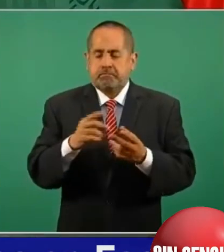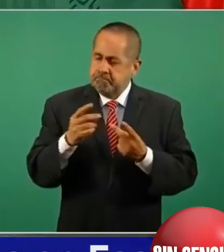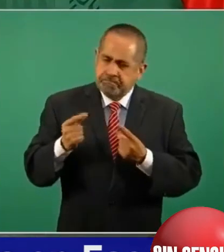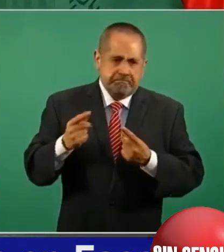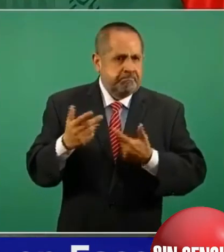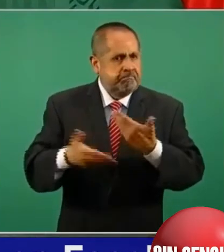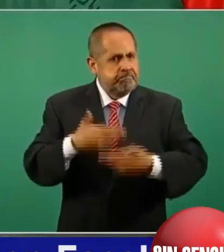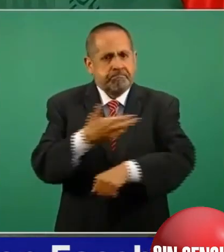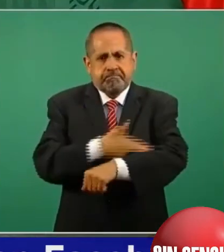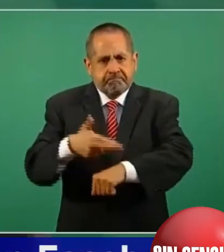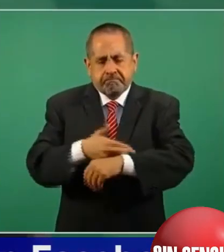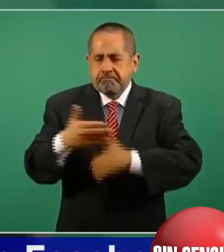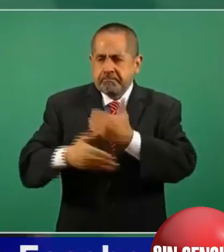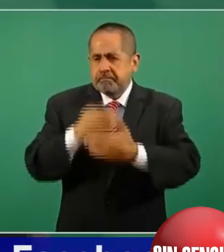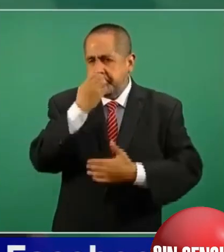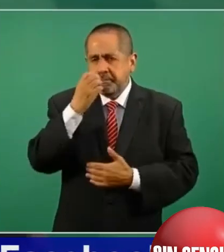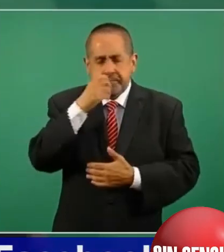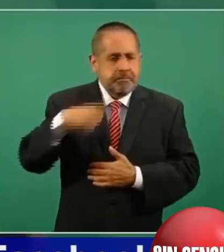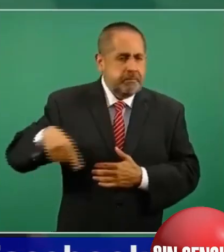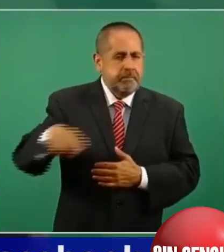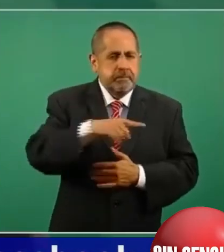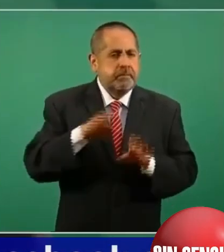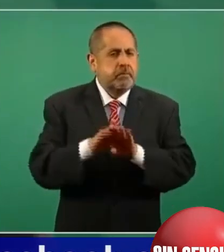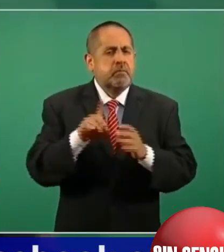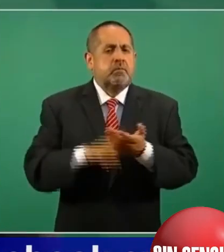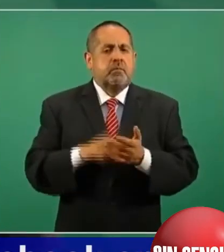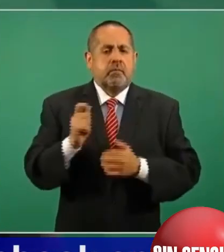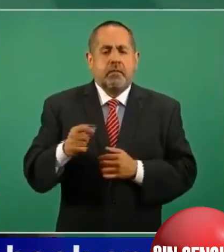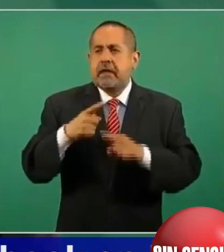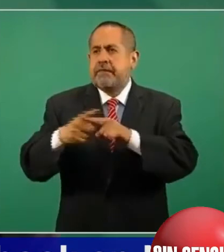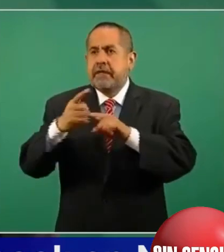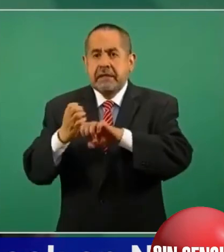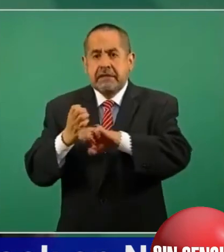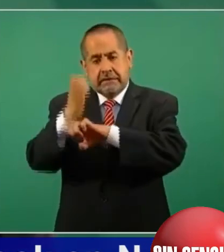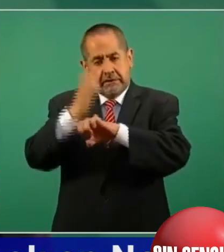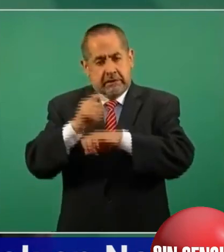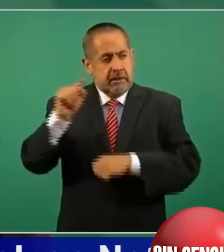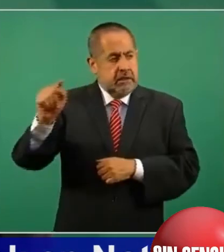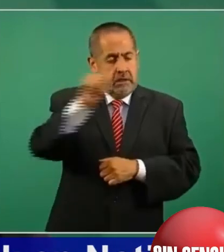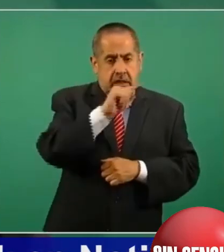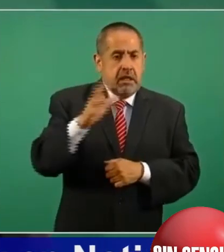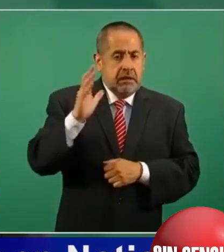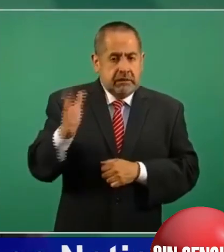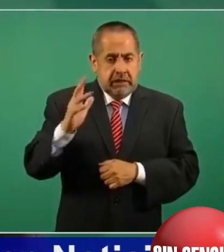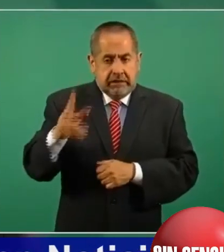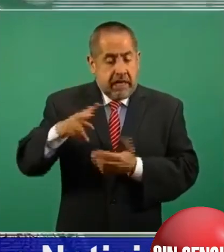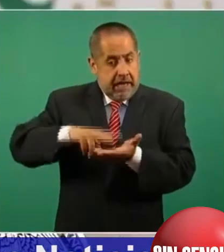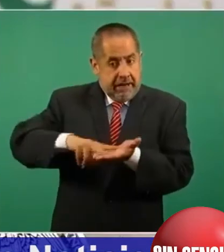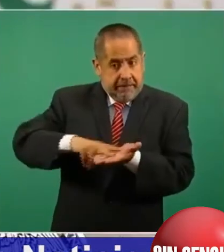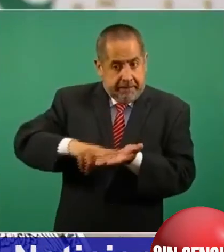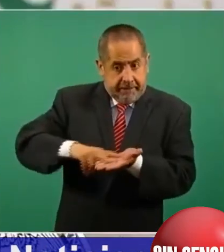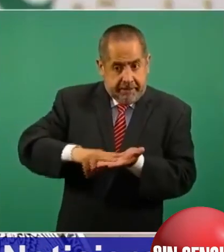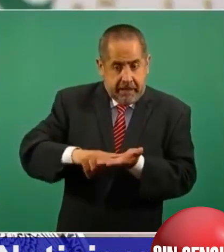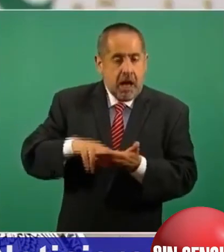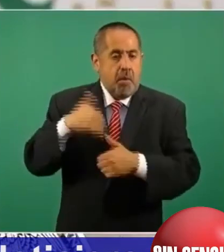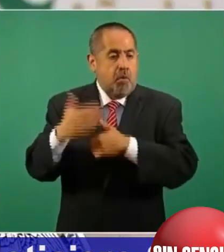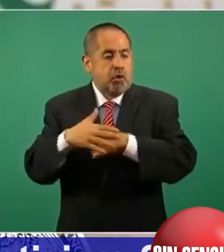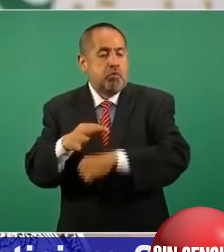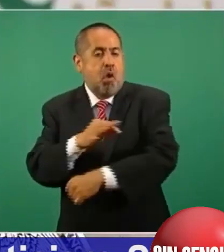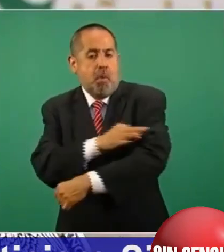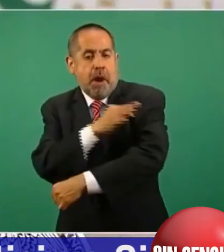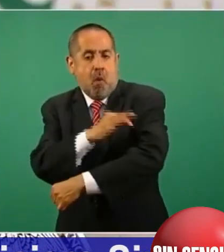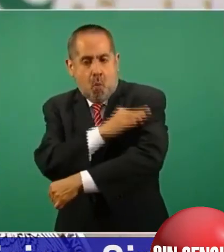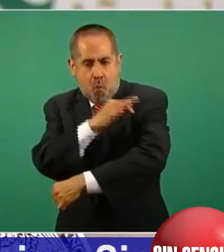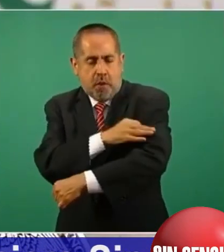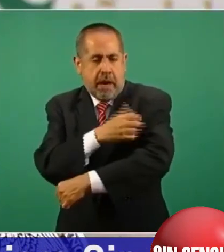este regreso a clases, en los estados en que se logre el semáforo verde, se vacunará, como ya se